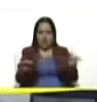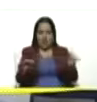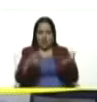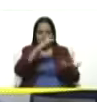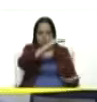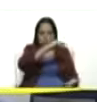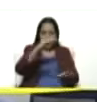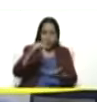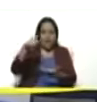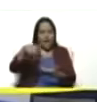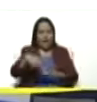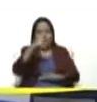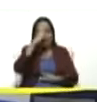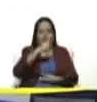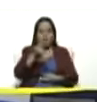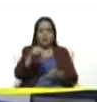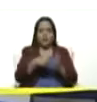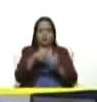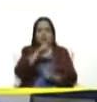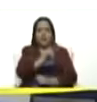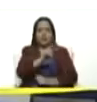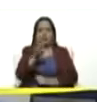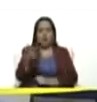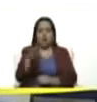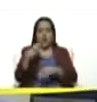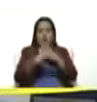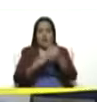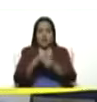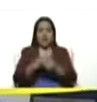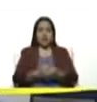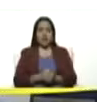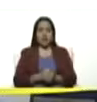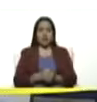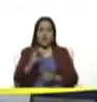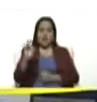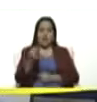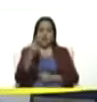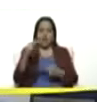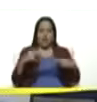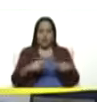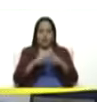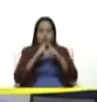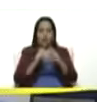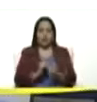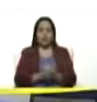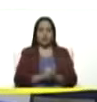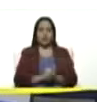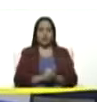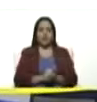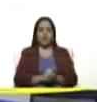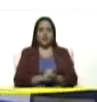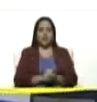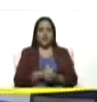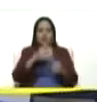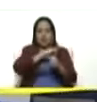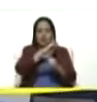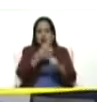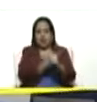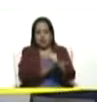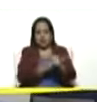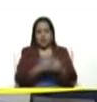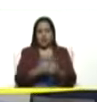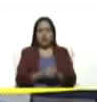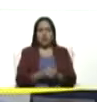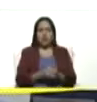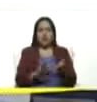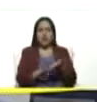Este año 2024, cuando estamos haciendo el tercer encuentro de fortalecimiento